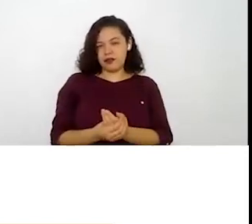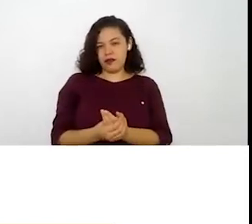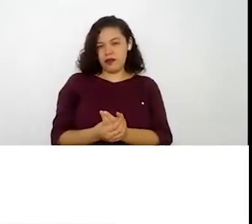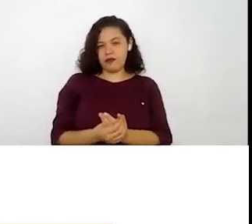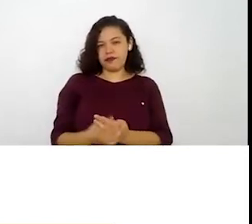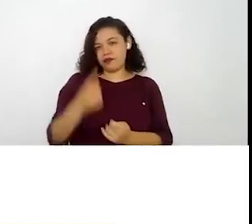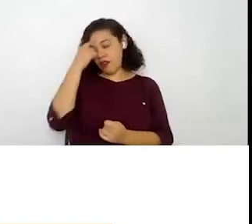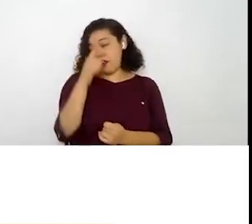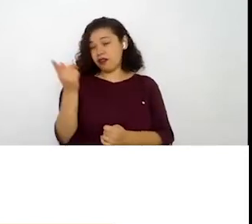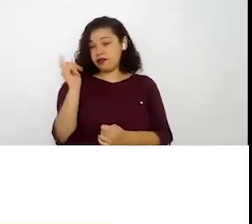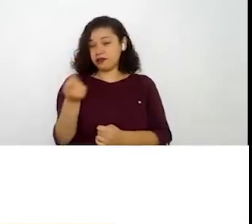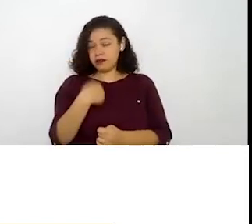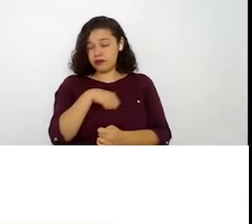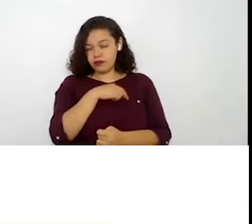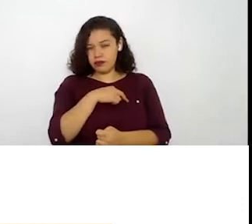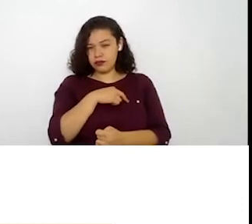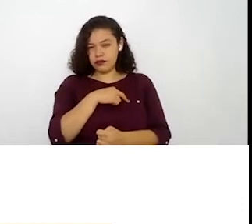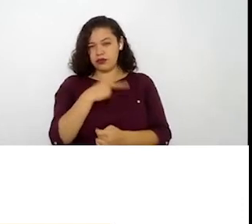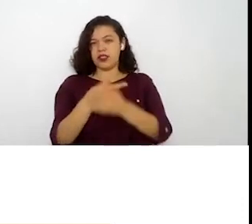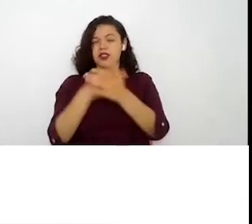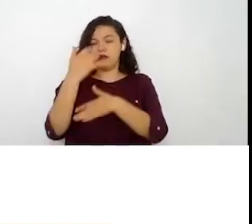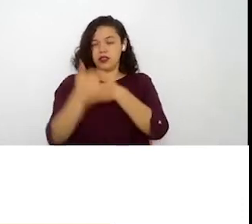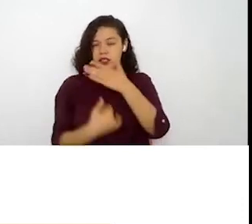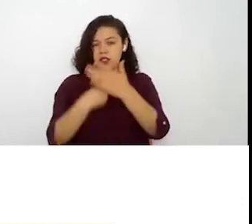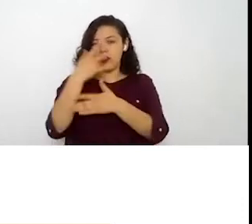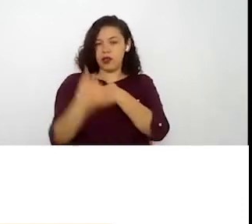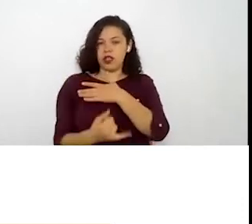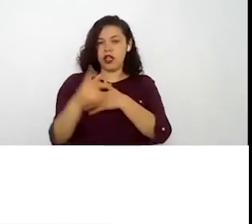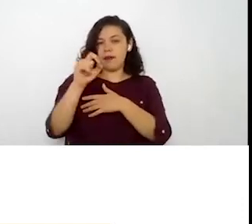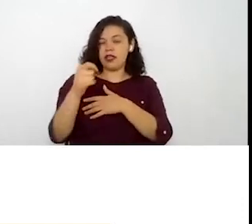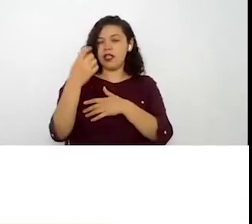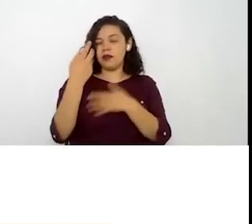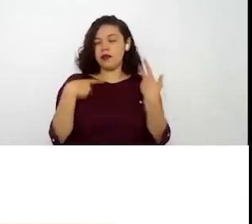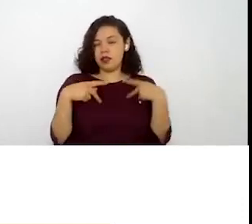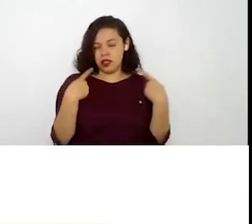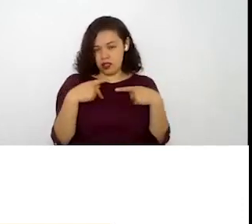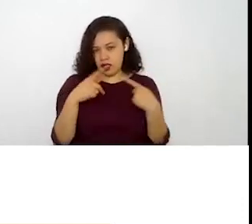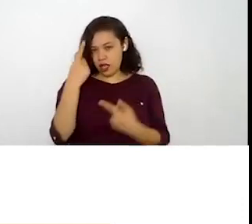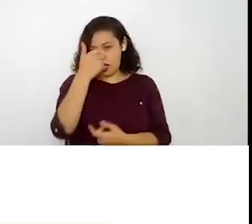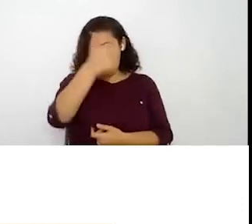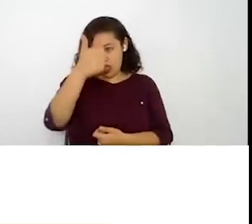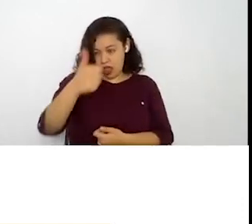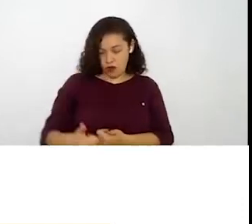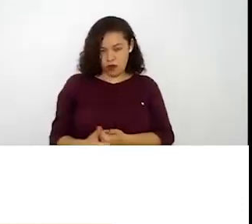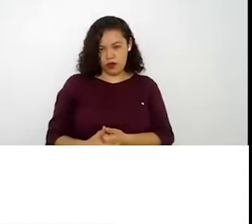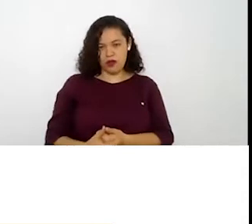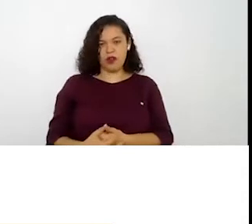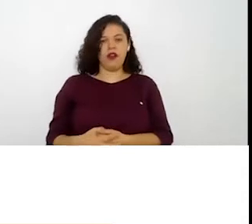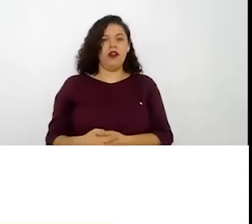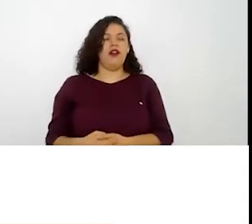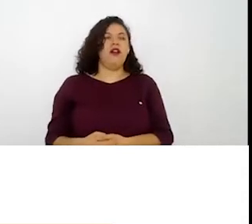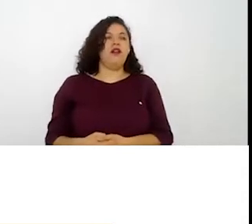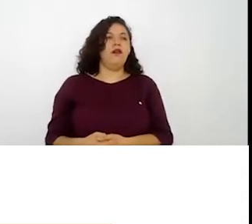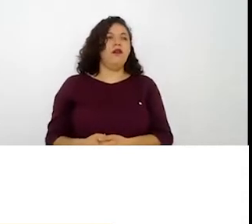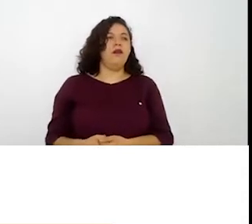implica que cada proyecto tenga 20 personas y que al final el sistema